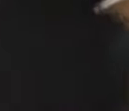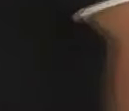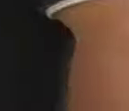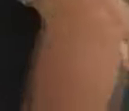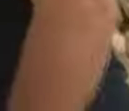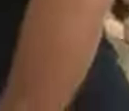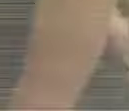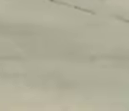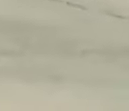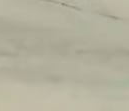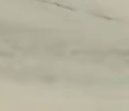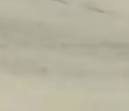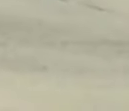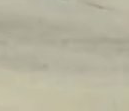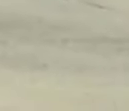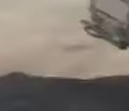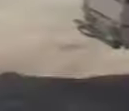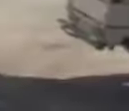e